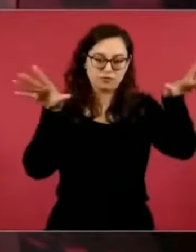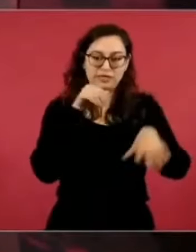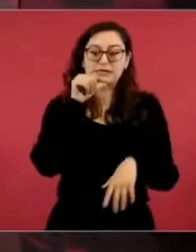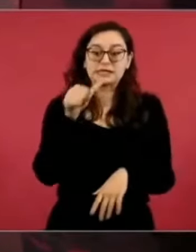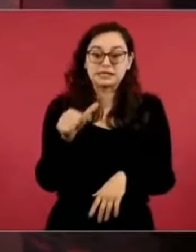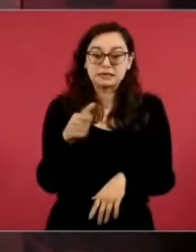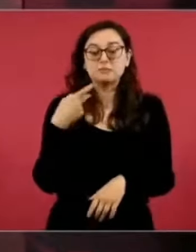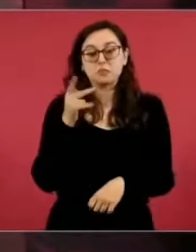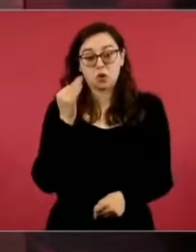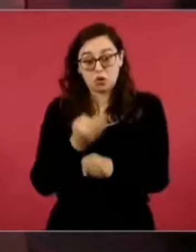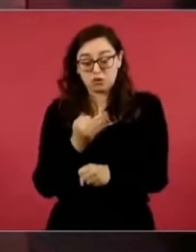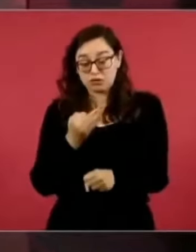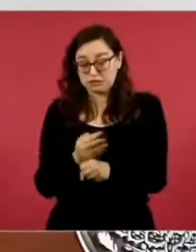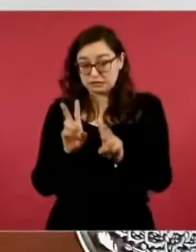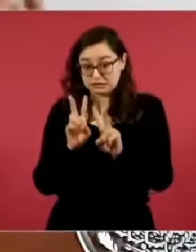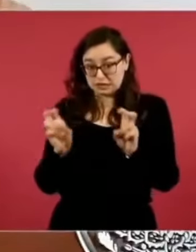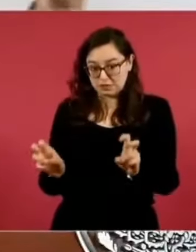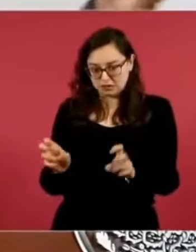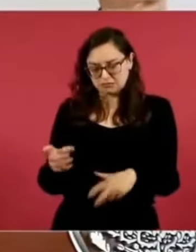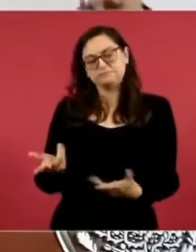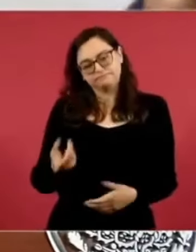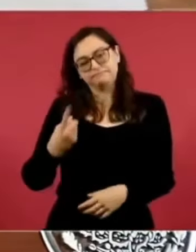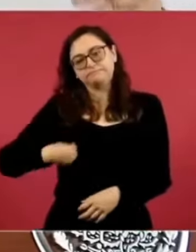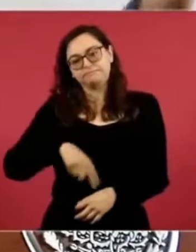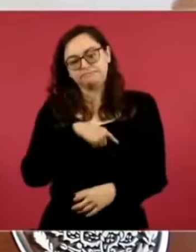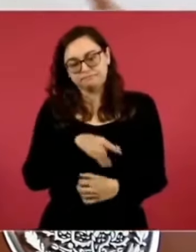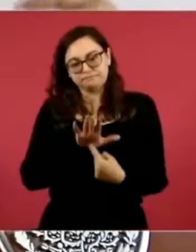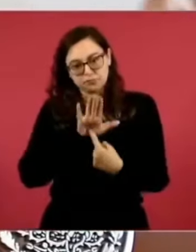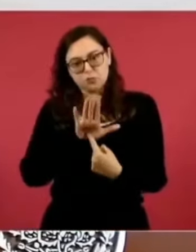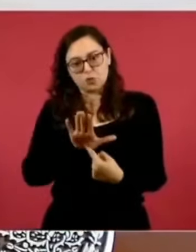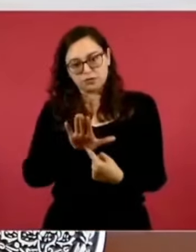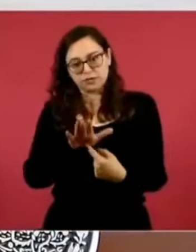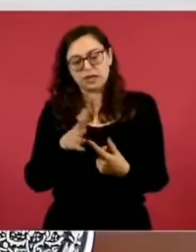sale este tema, y todo con el propósito, ¿no?, de